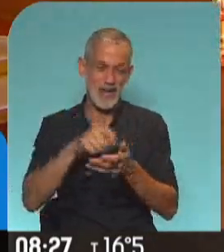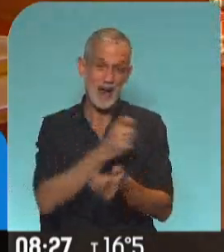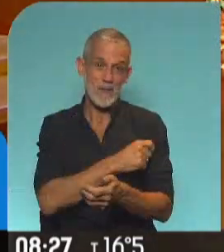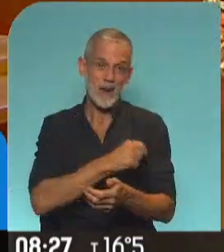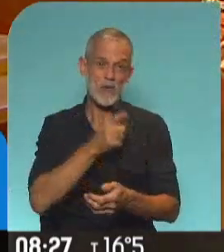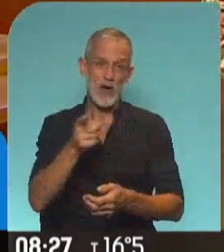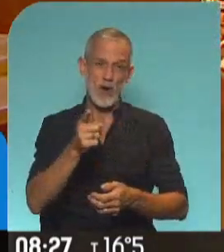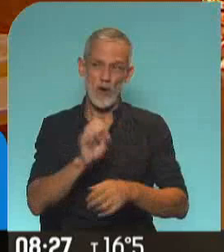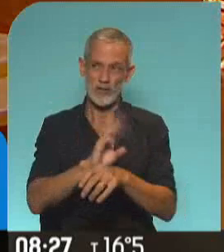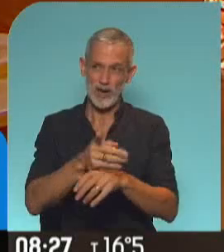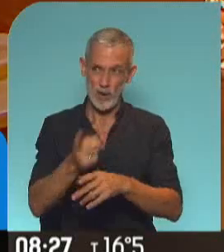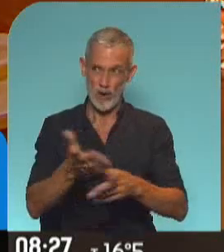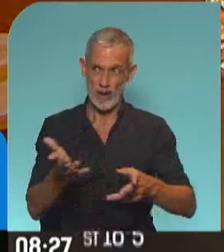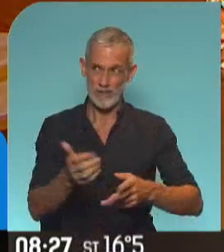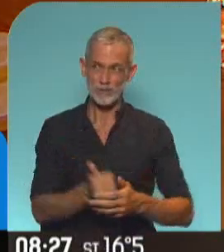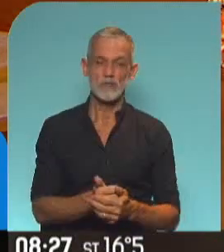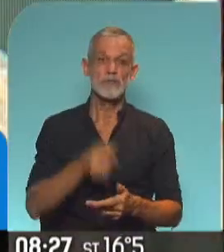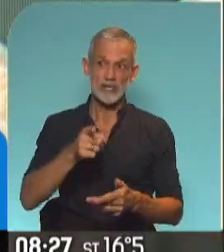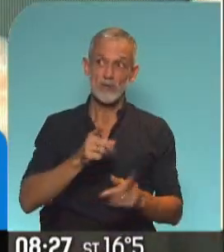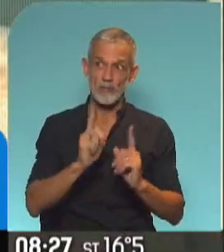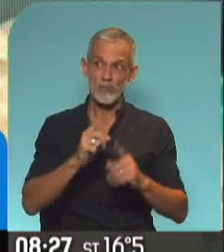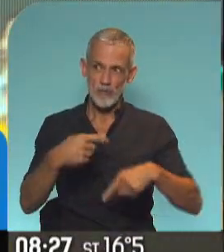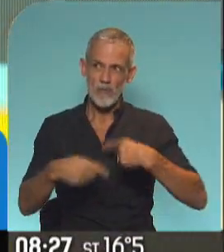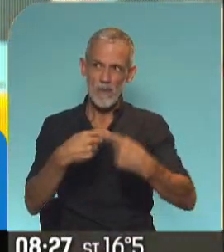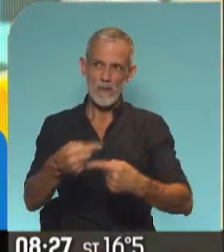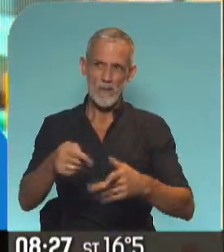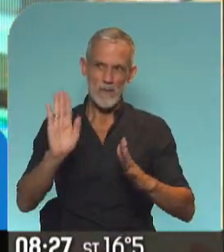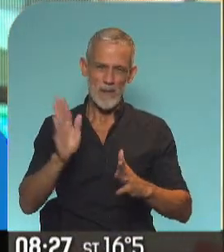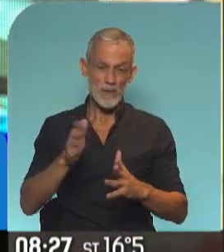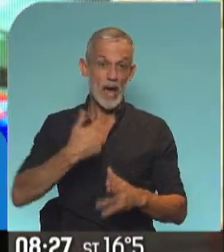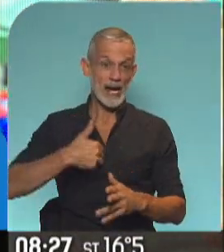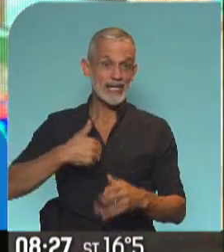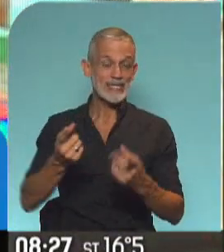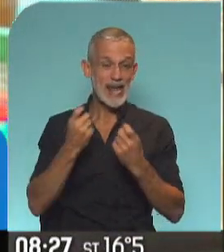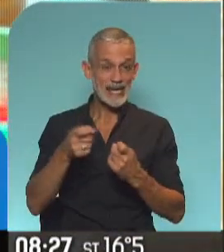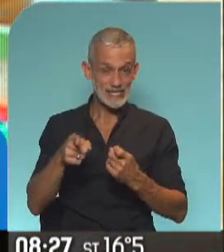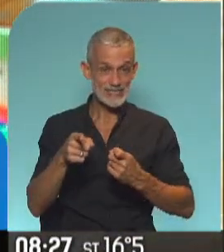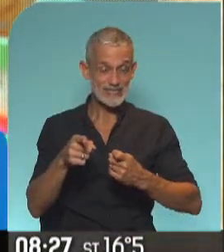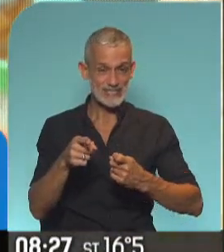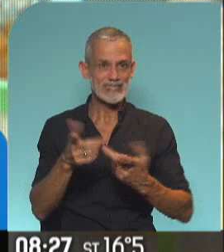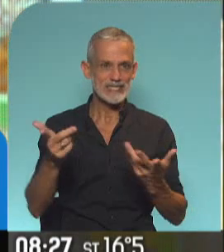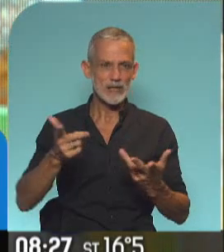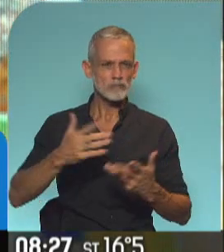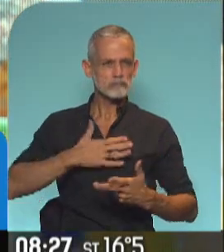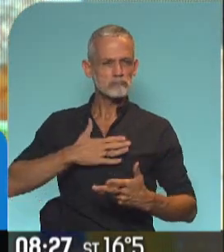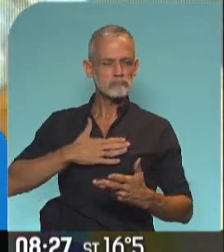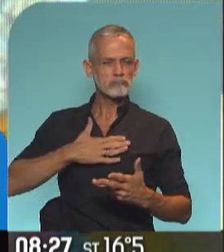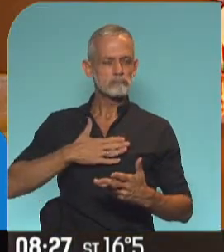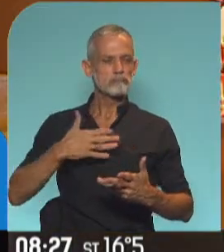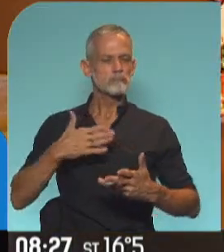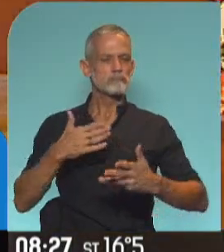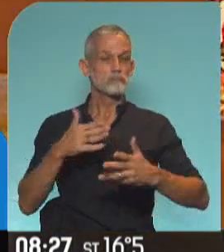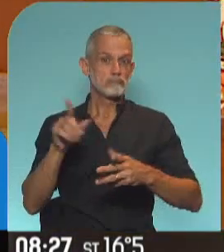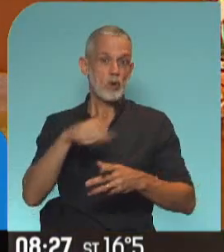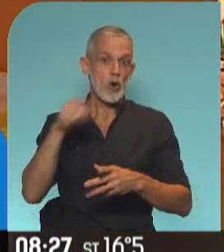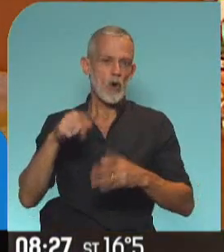contra el cob pero esto va a seguir y argentina necesita tener su soberanía en materia de vacunas y ustedes están